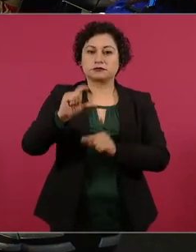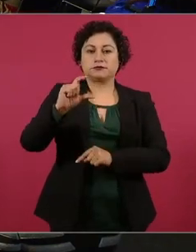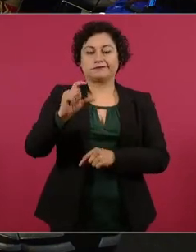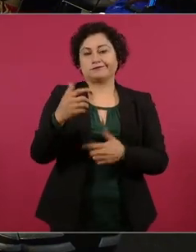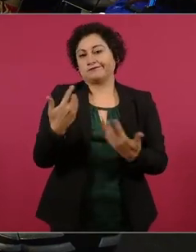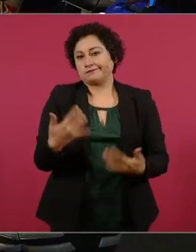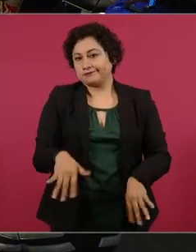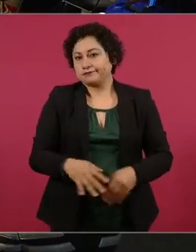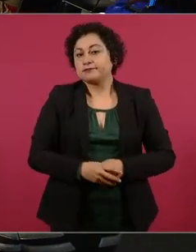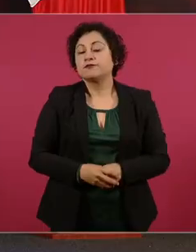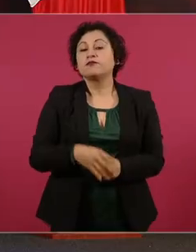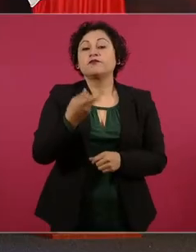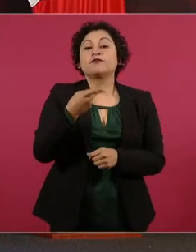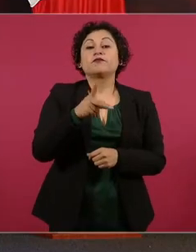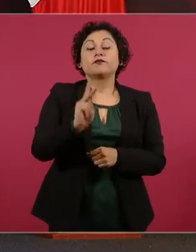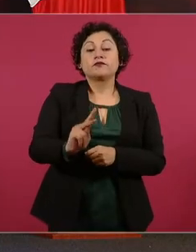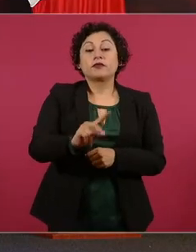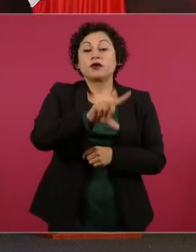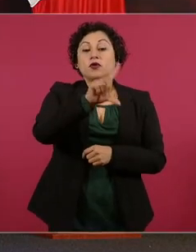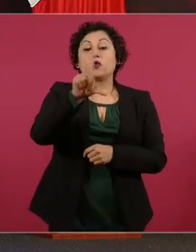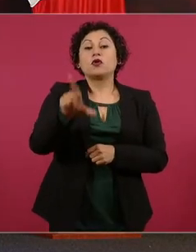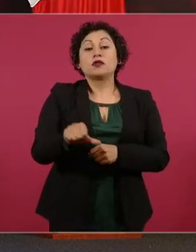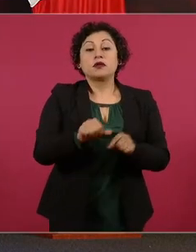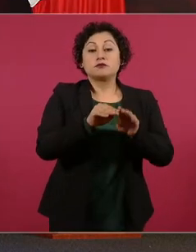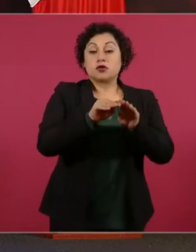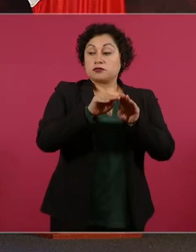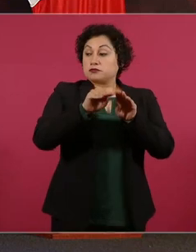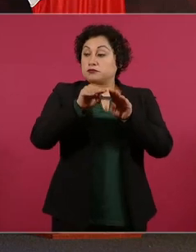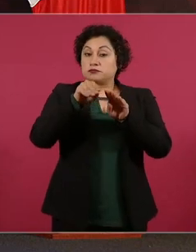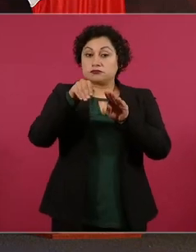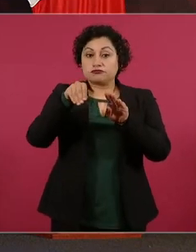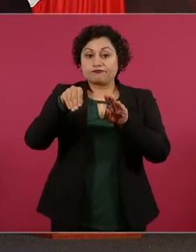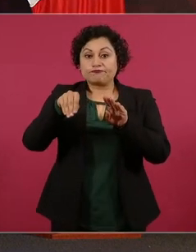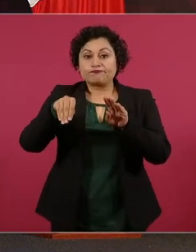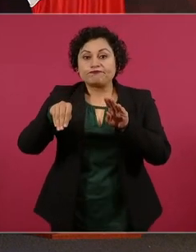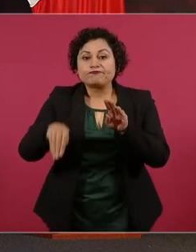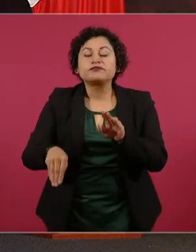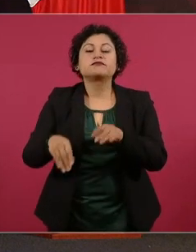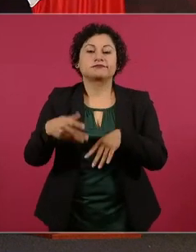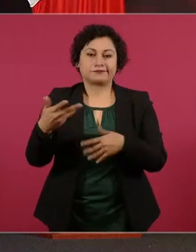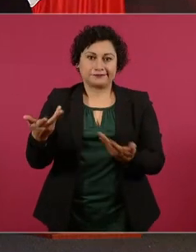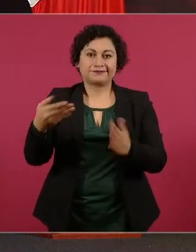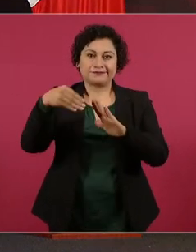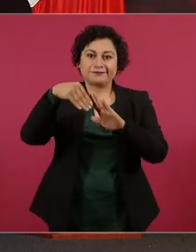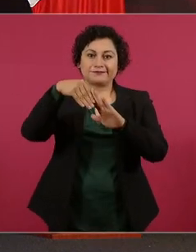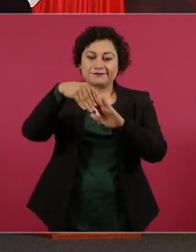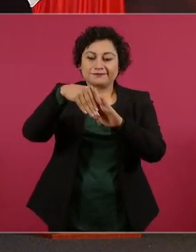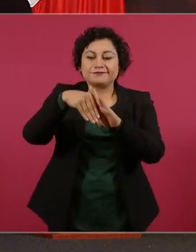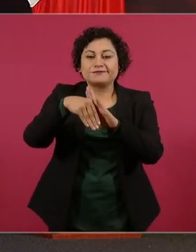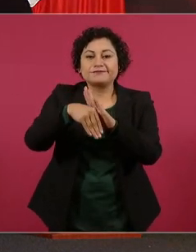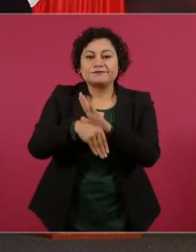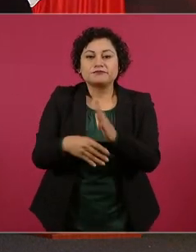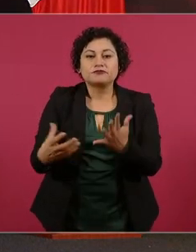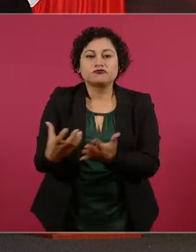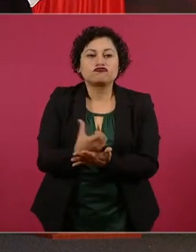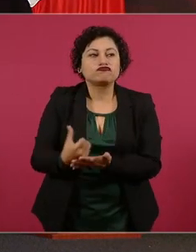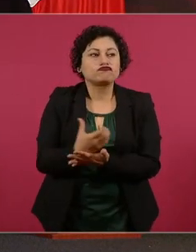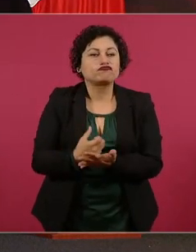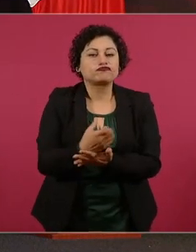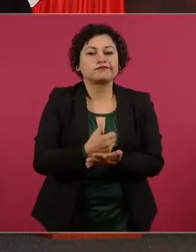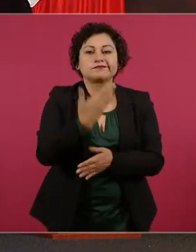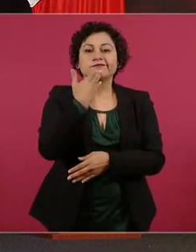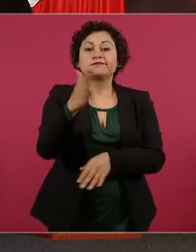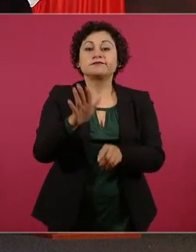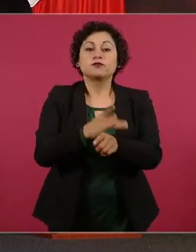Pero llegamos aquí y empezamos a bajar, porque no contratamos deuda adicional. Y